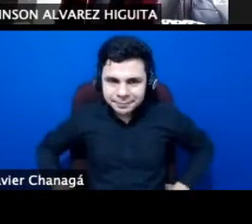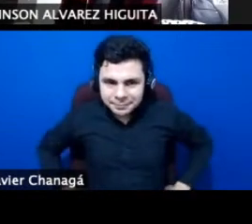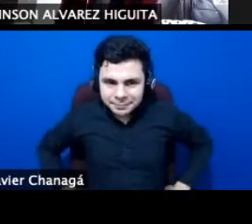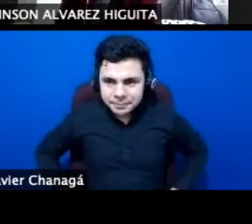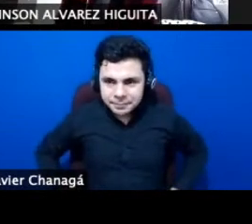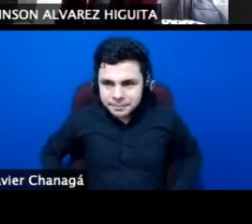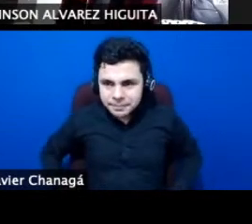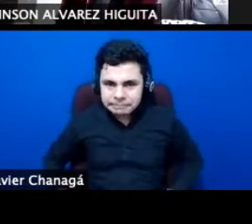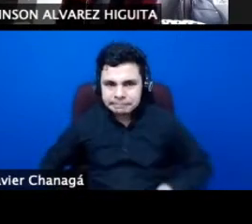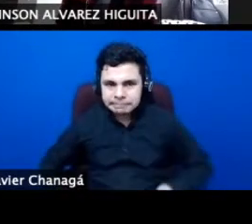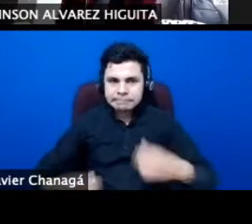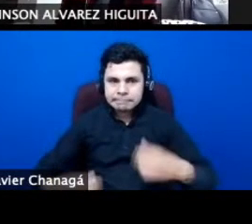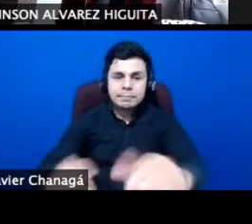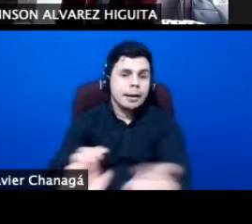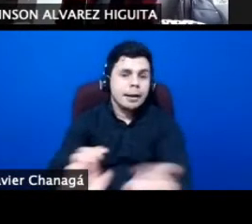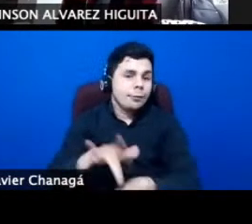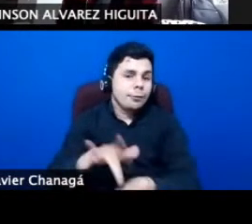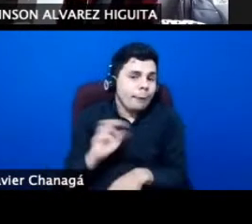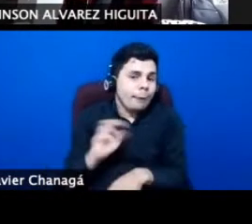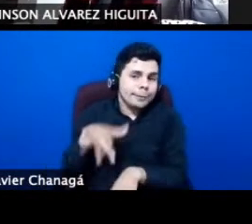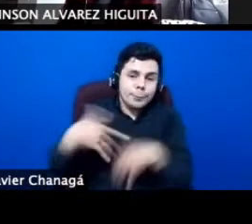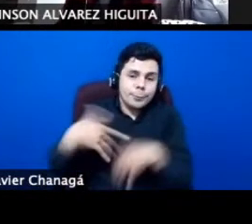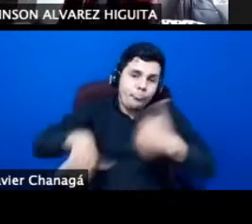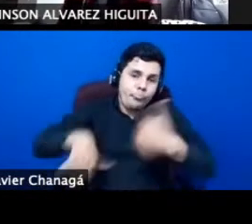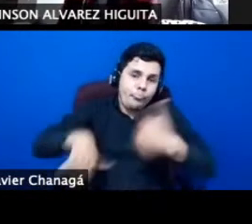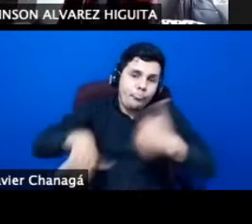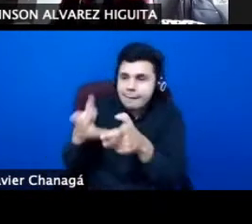jugando PlayStation.